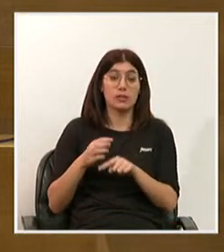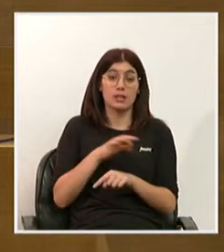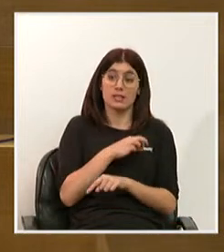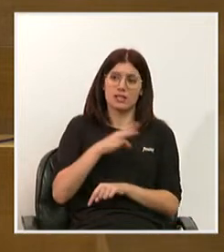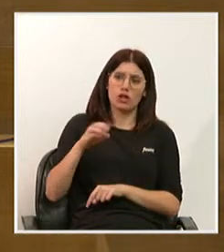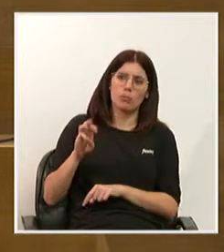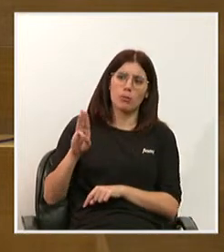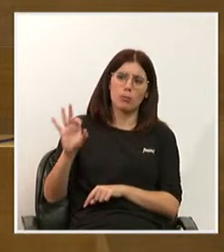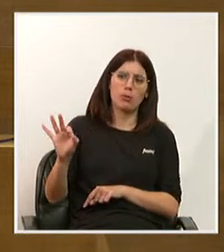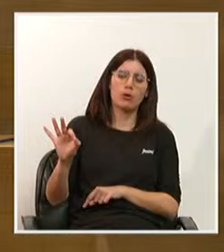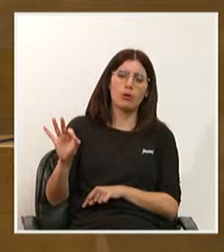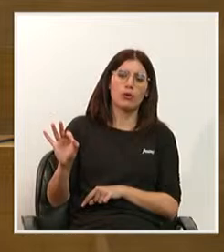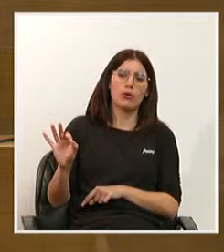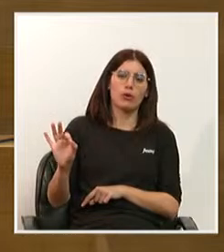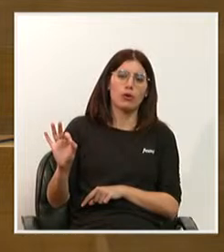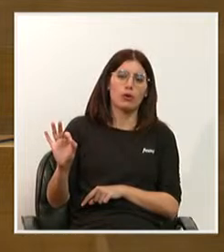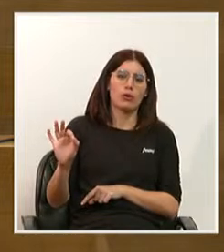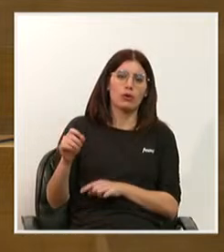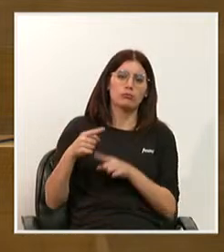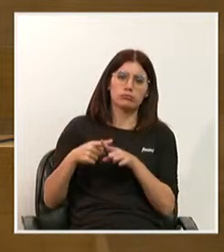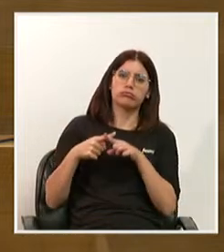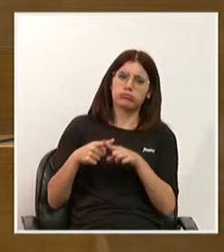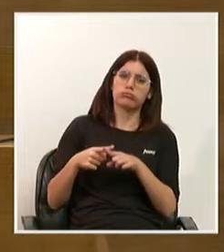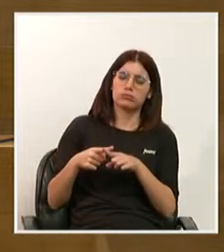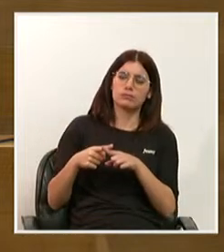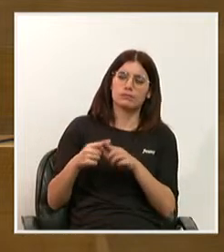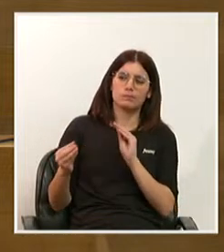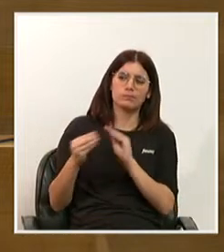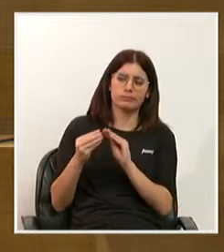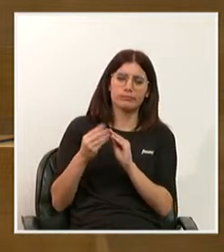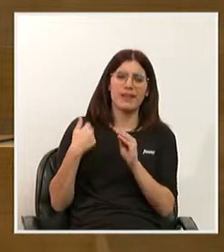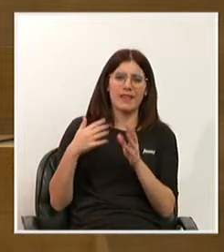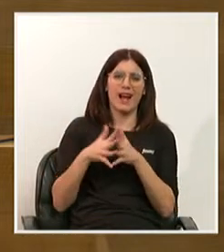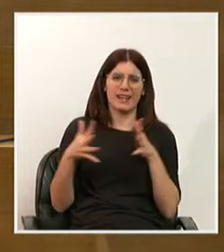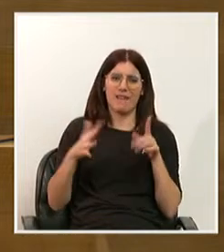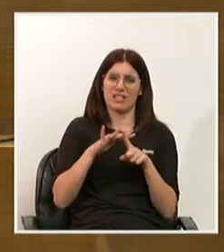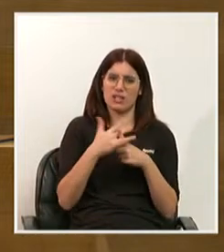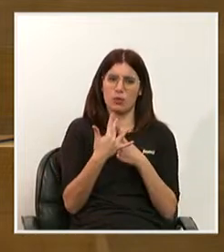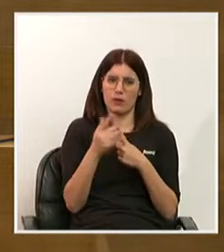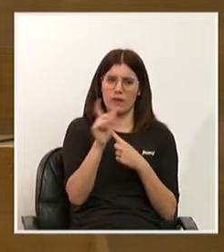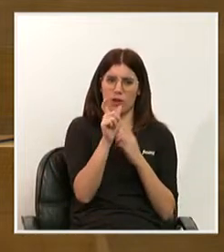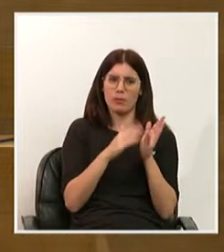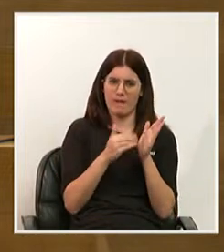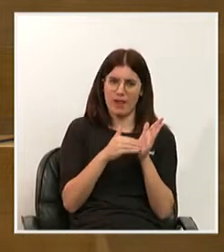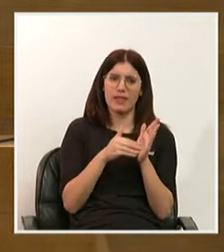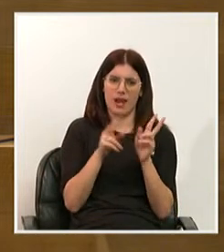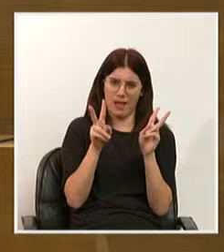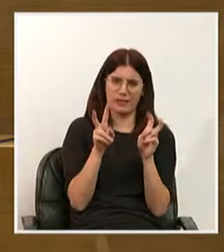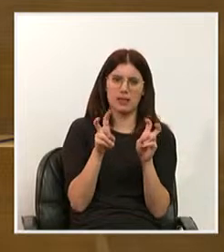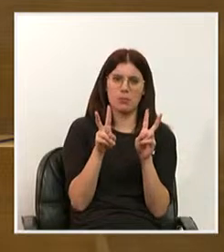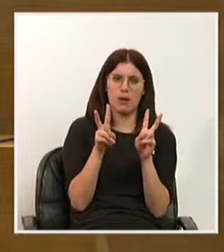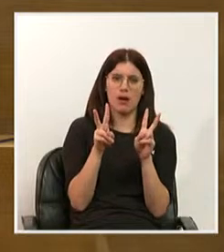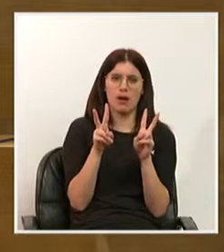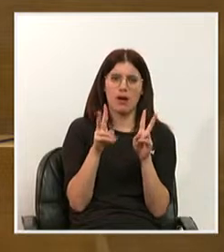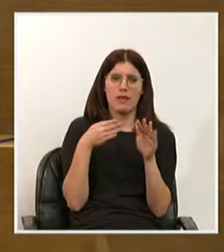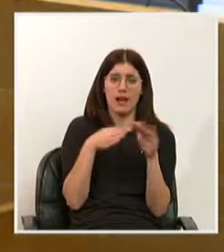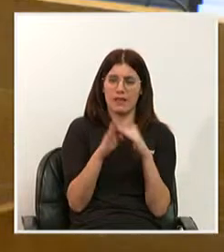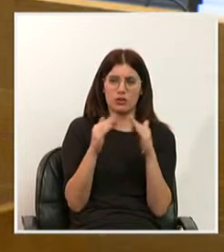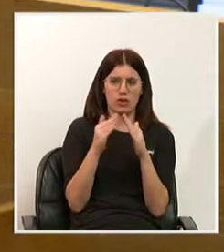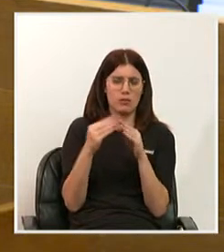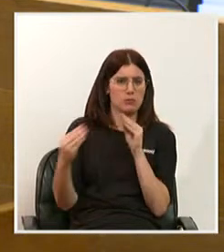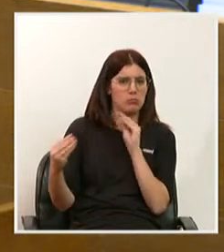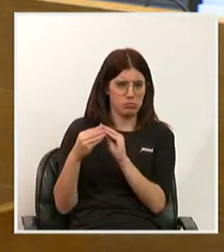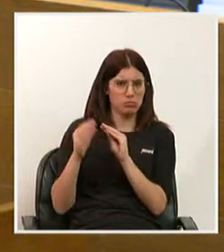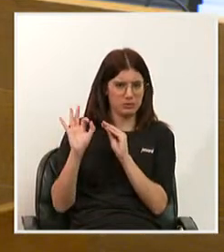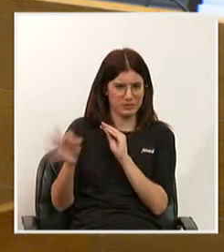usted hace de la grave situación que se vive en la comunidad valenciana con respecto al al acceso a la vivienda